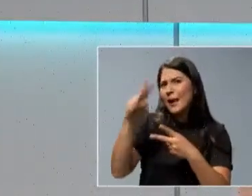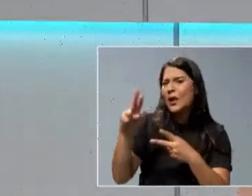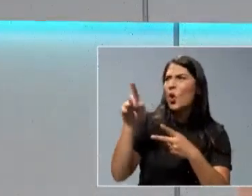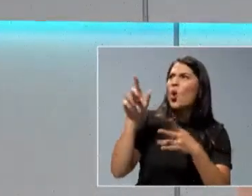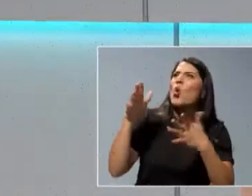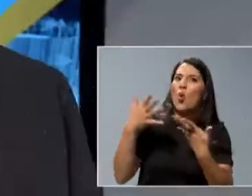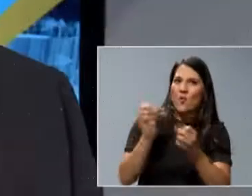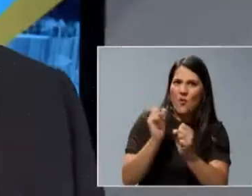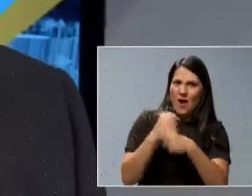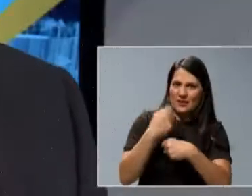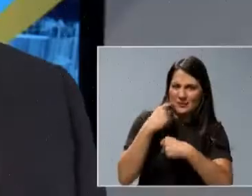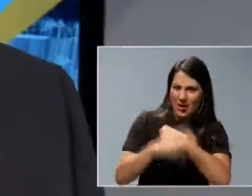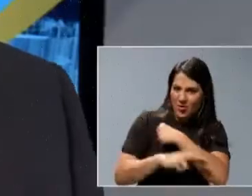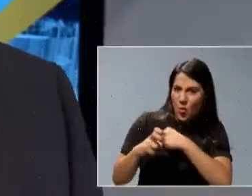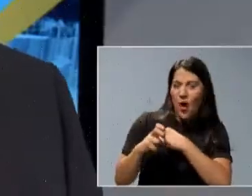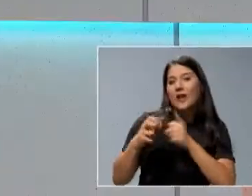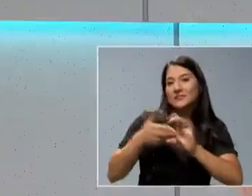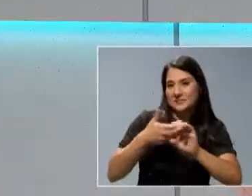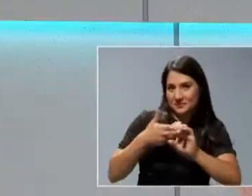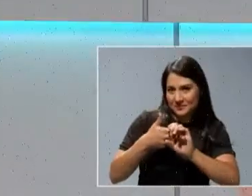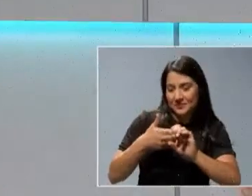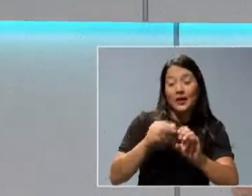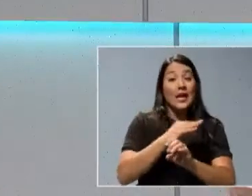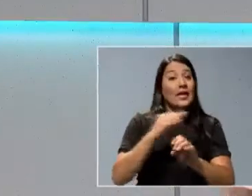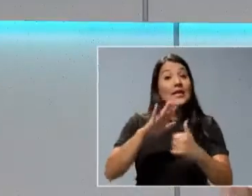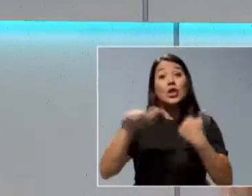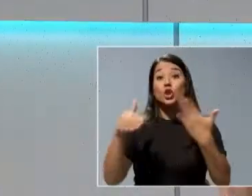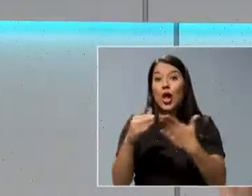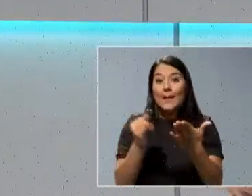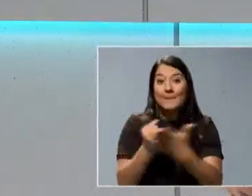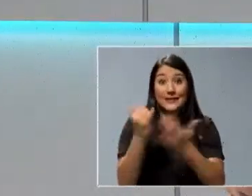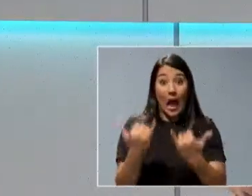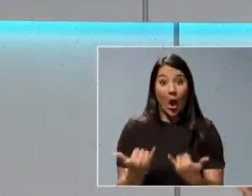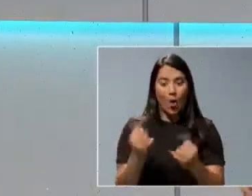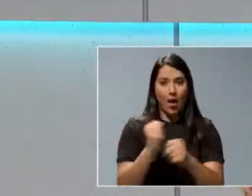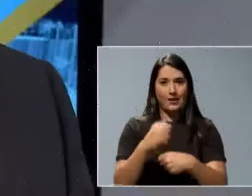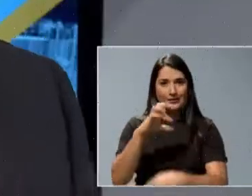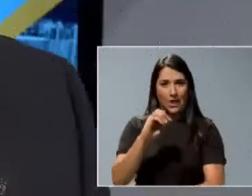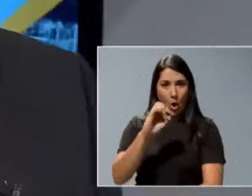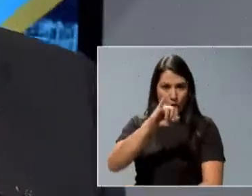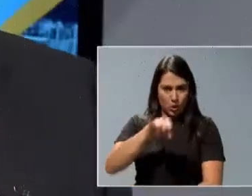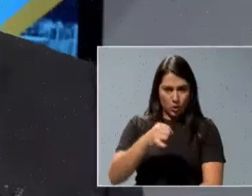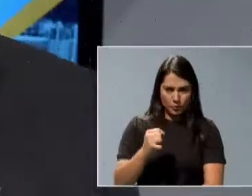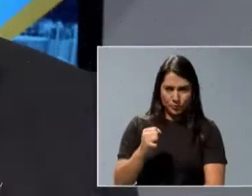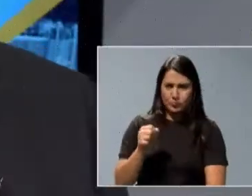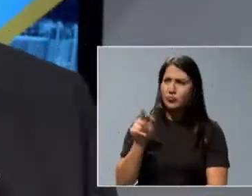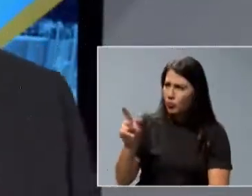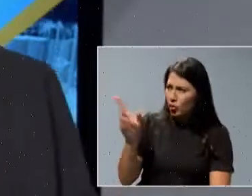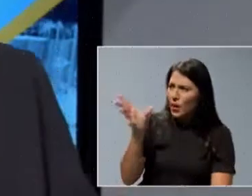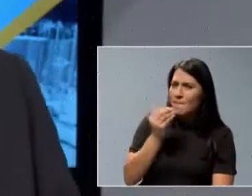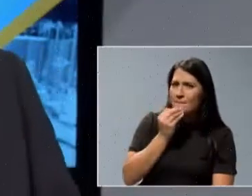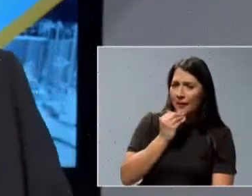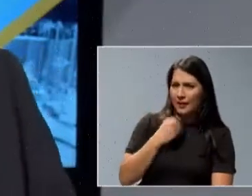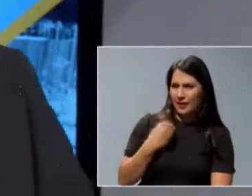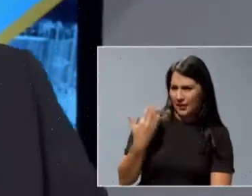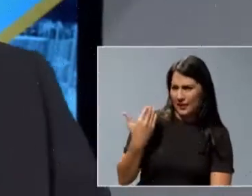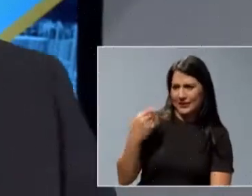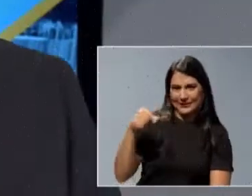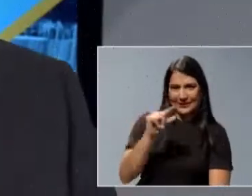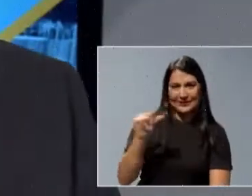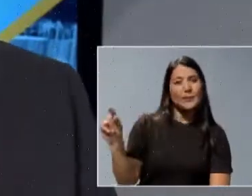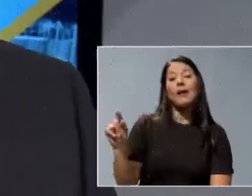por supuesto también las investigaciones que tiene el organismo de investigación judicial. Algunas de estas, usted comentaba durante estas